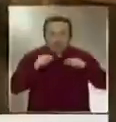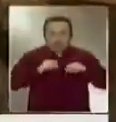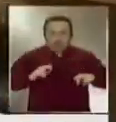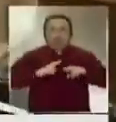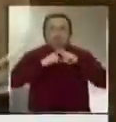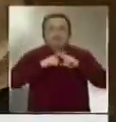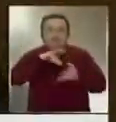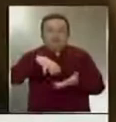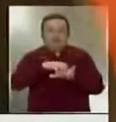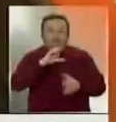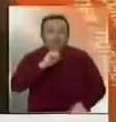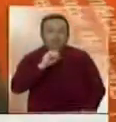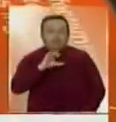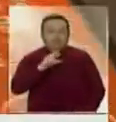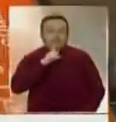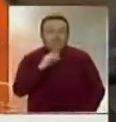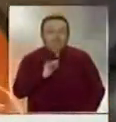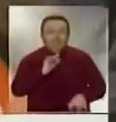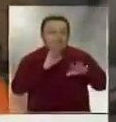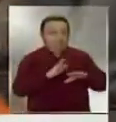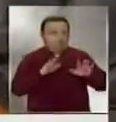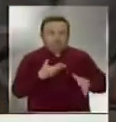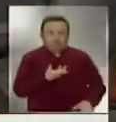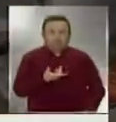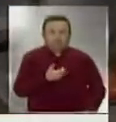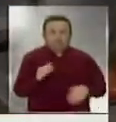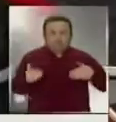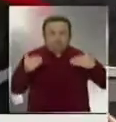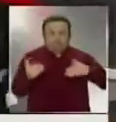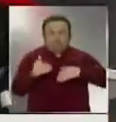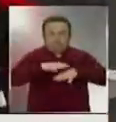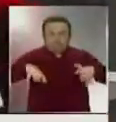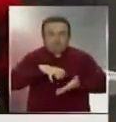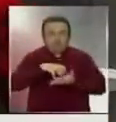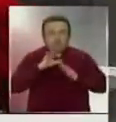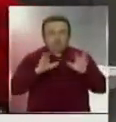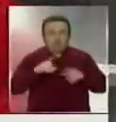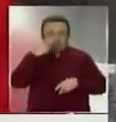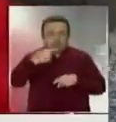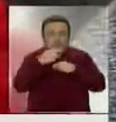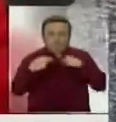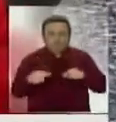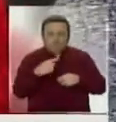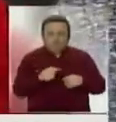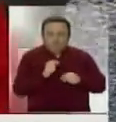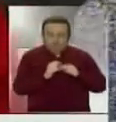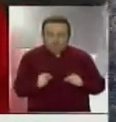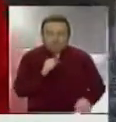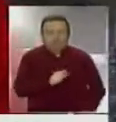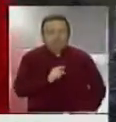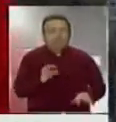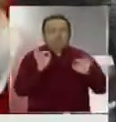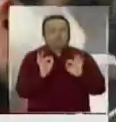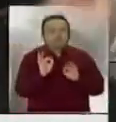del Mall Plaza Oeste, que se mantiene como otros también con el patio de comidas cerrados y la próxima semana recién